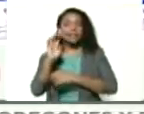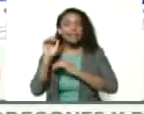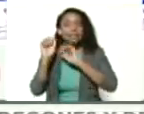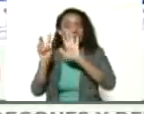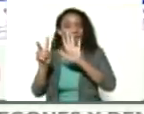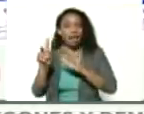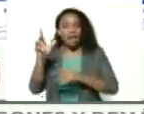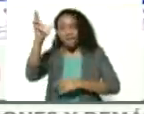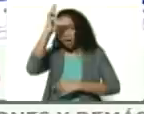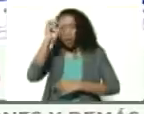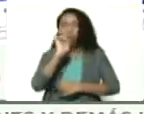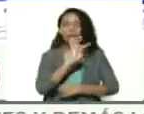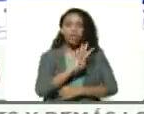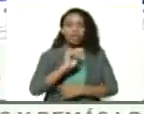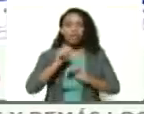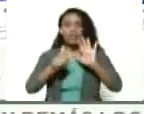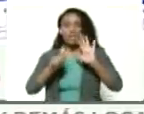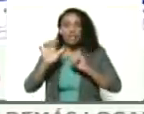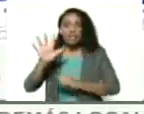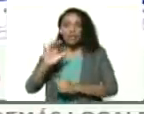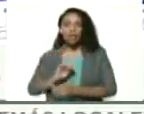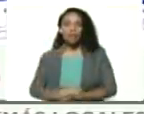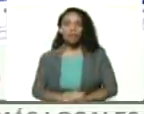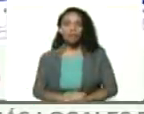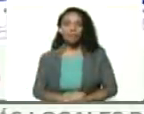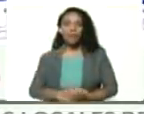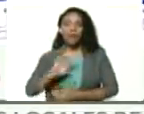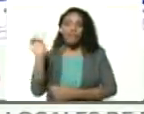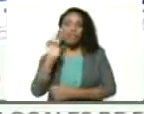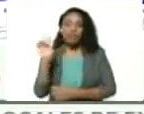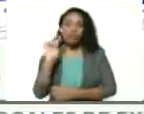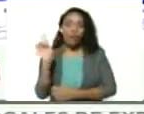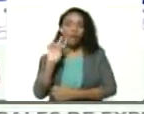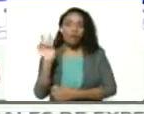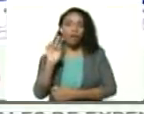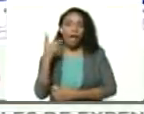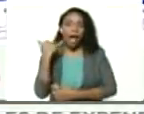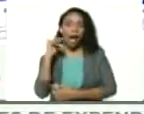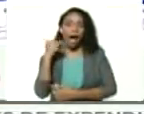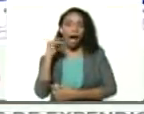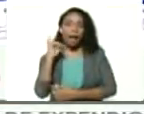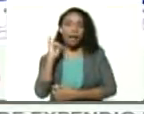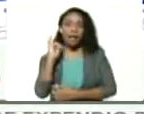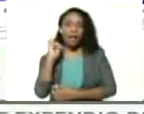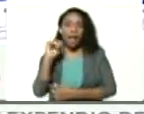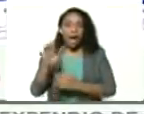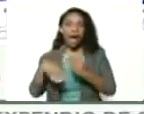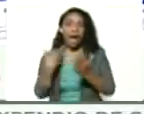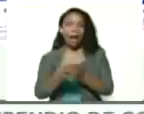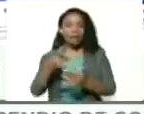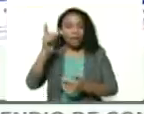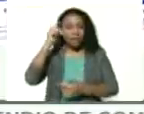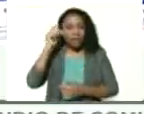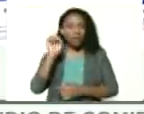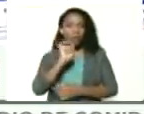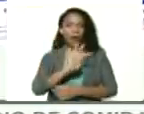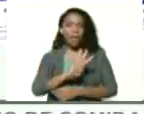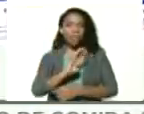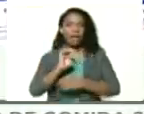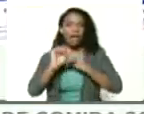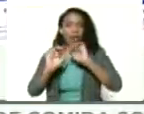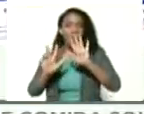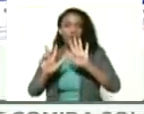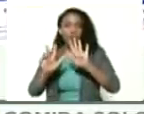Falcón, 465. Venezuela tiene a la fecha 48